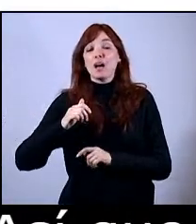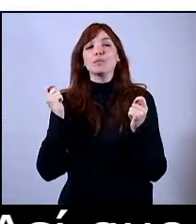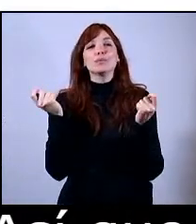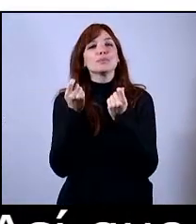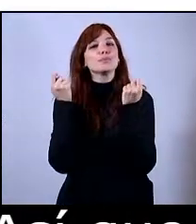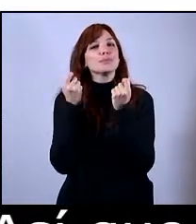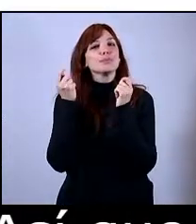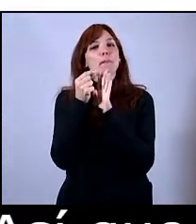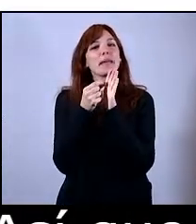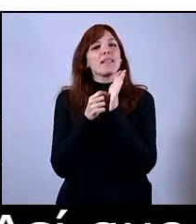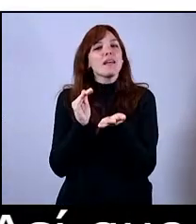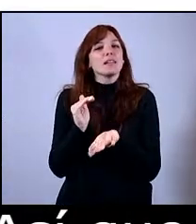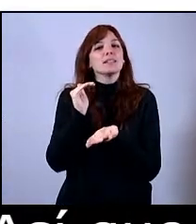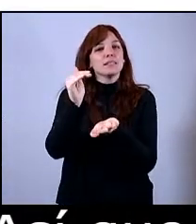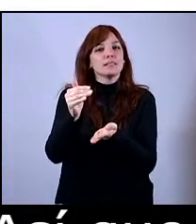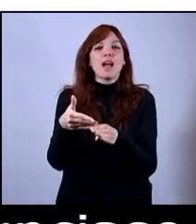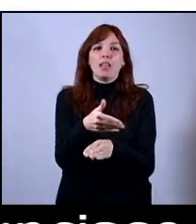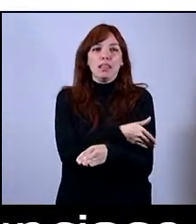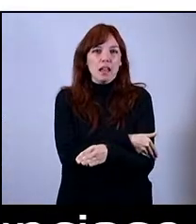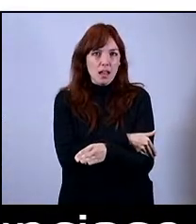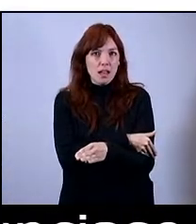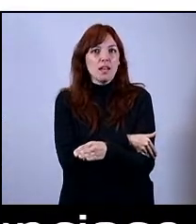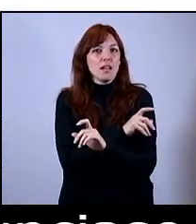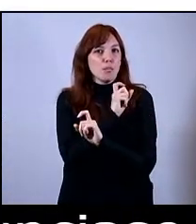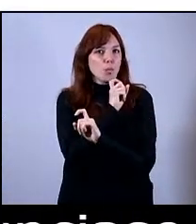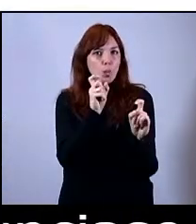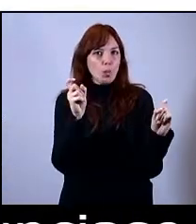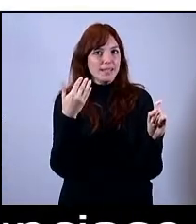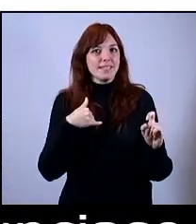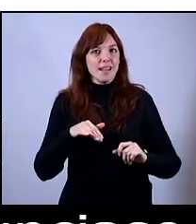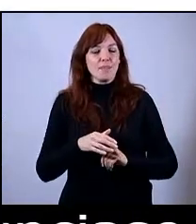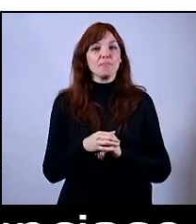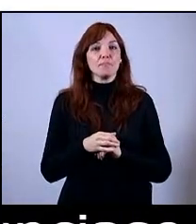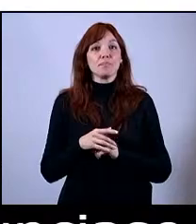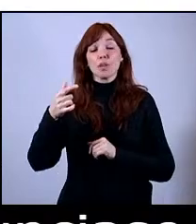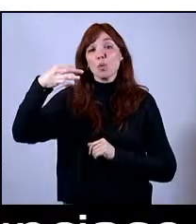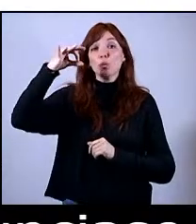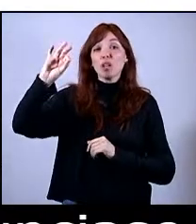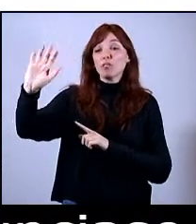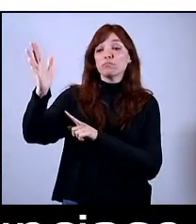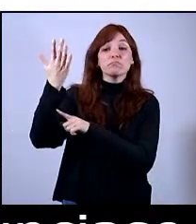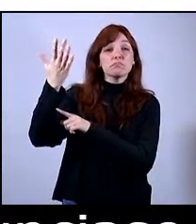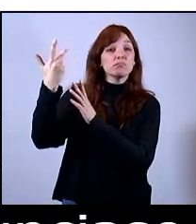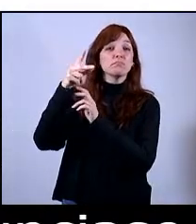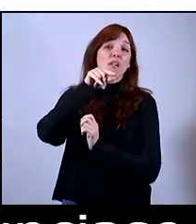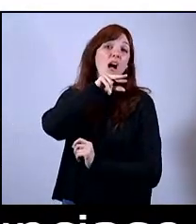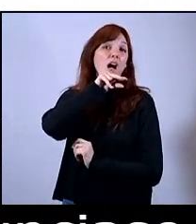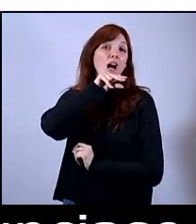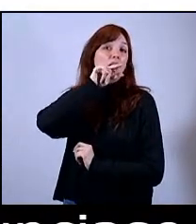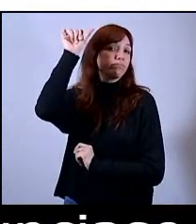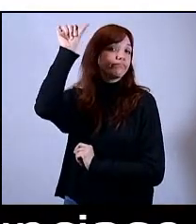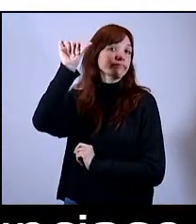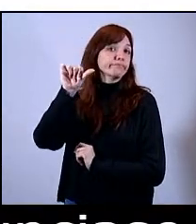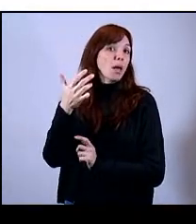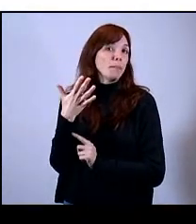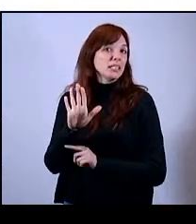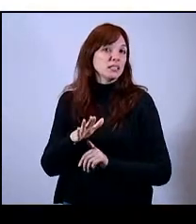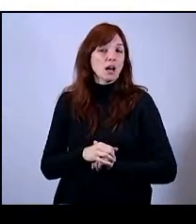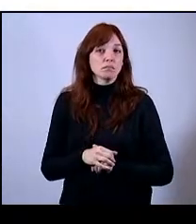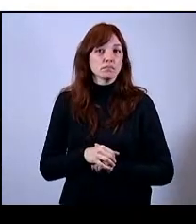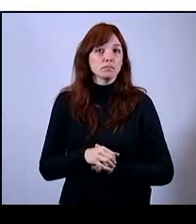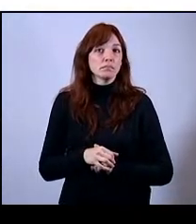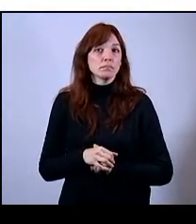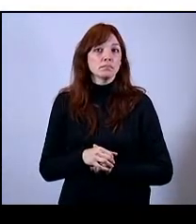ese paquete de medidas, y lo único que ha hecho es presentárnoslo. Una vez más nos hemos tenido